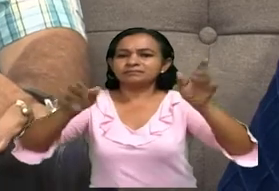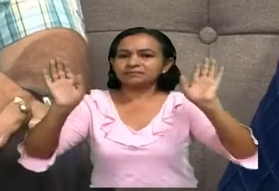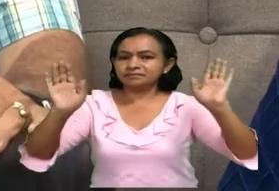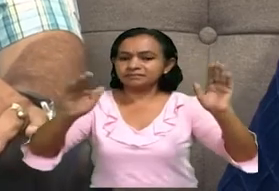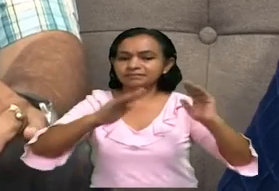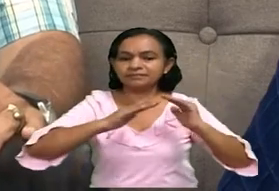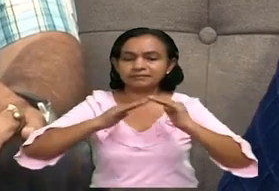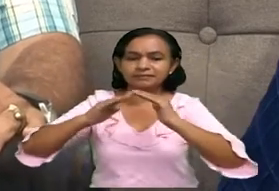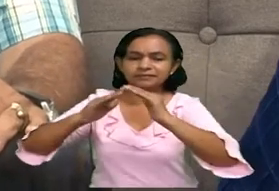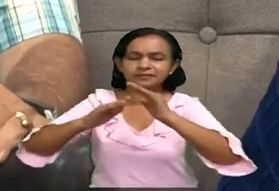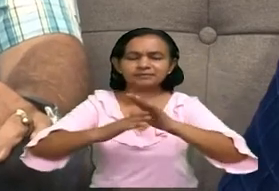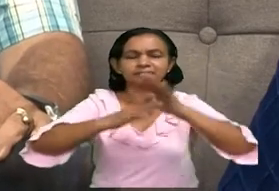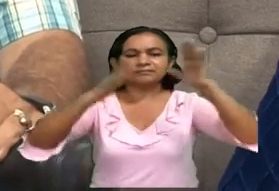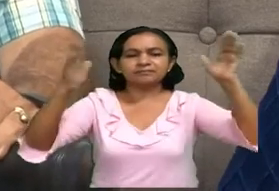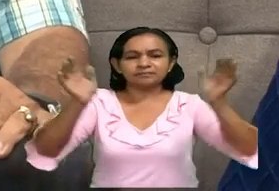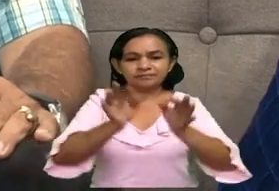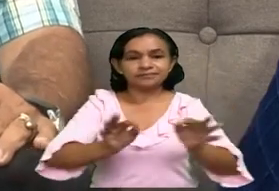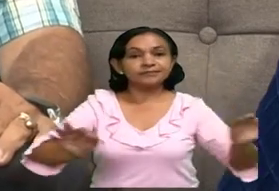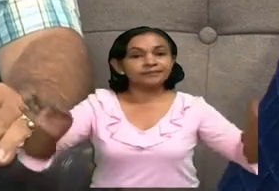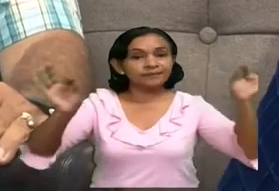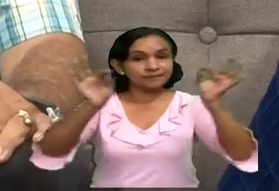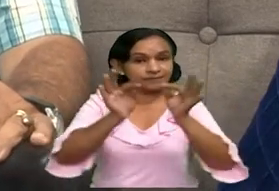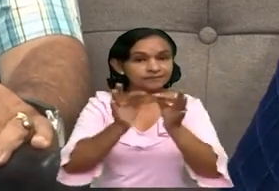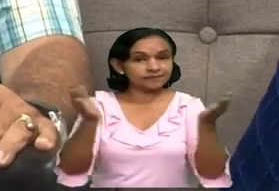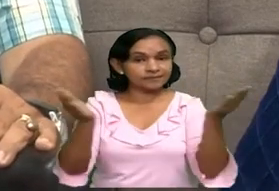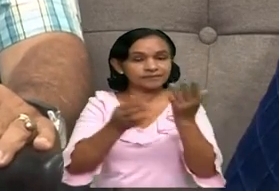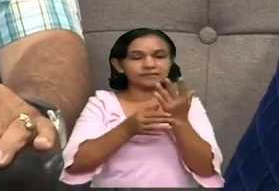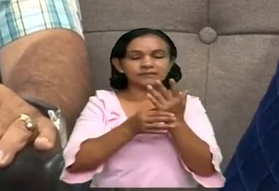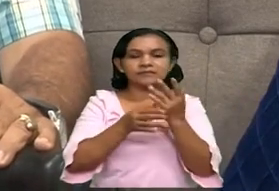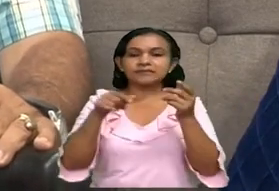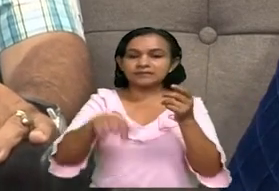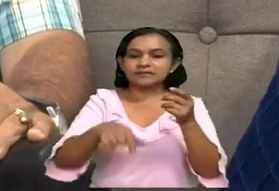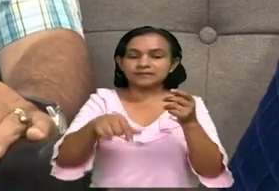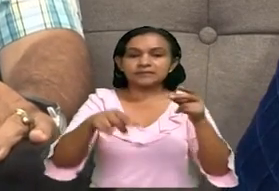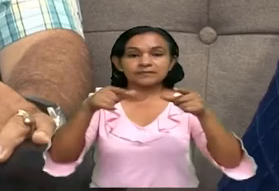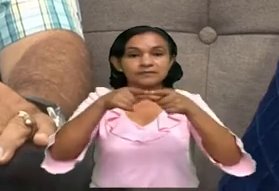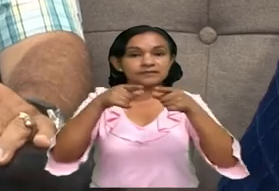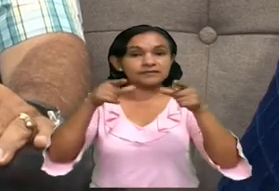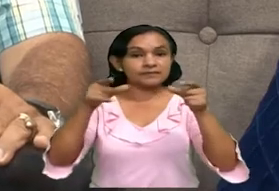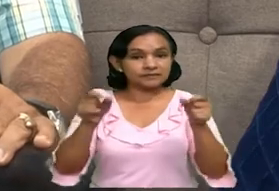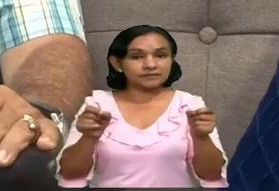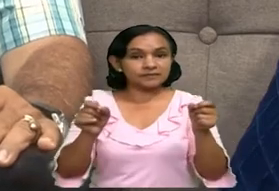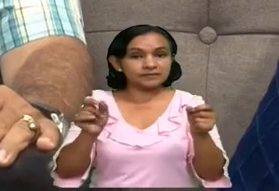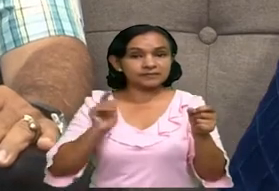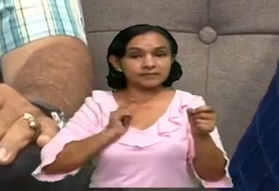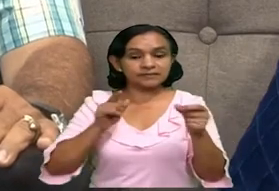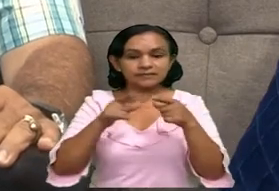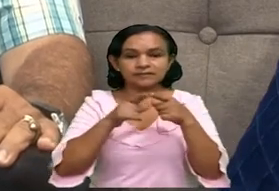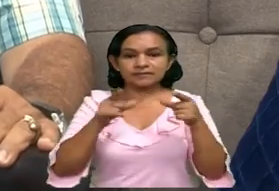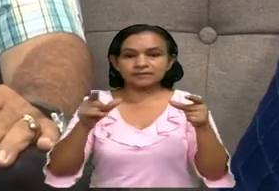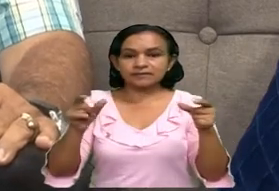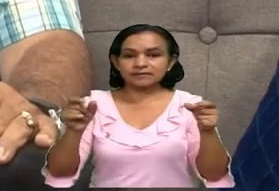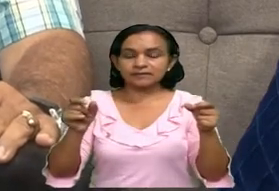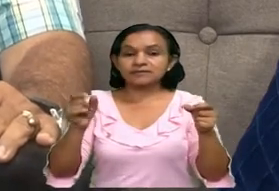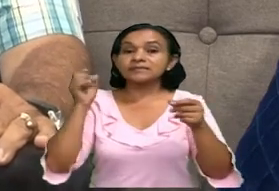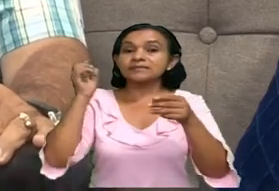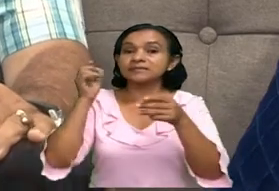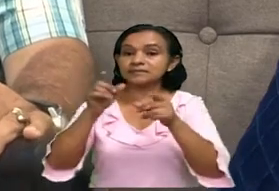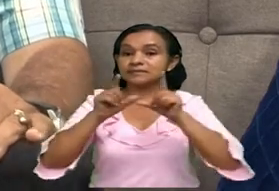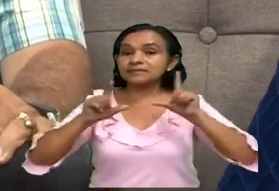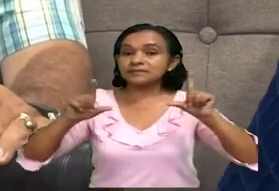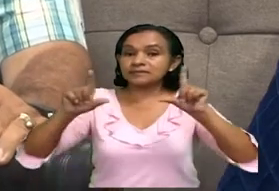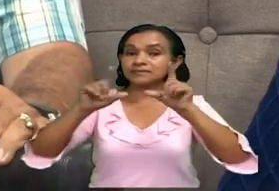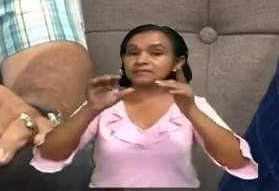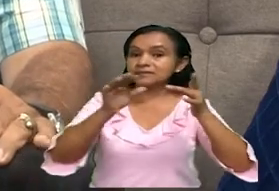más grandes, más importantes, digamos como Managua, okay, tienen incluso mataderos destinados